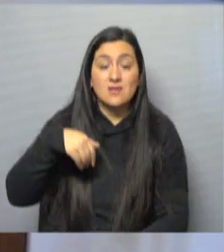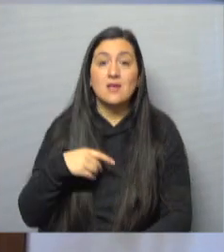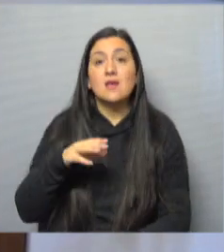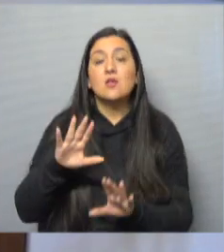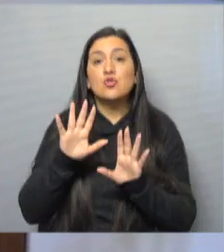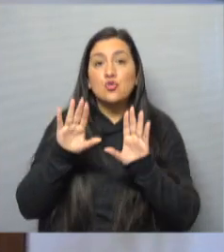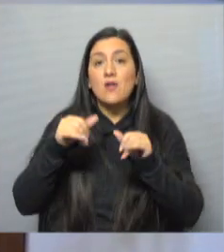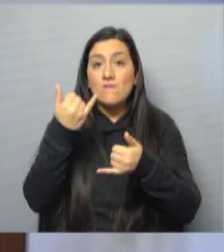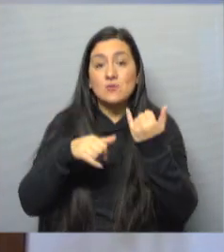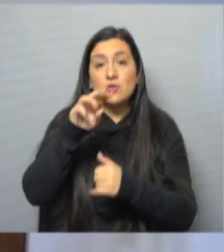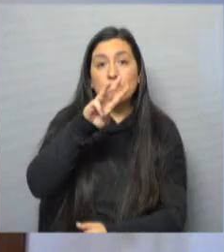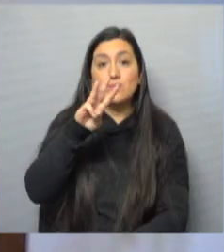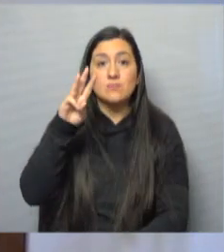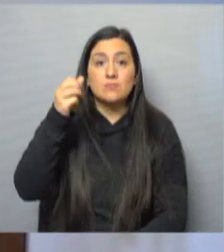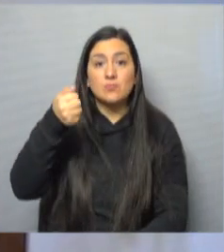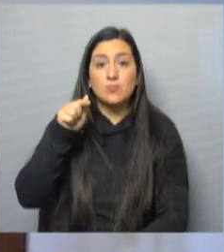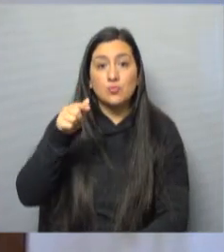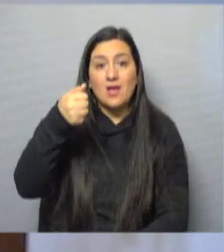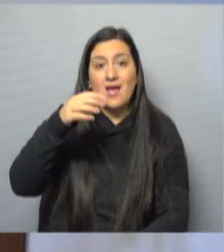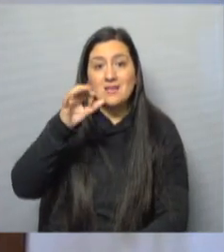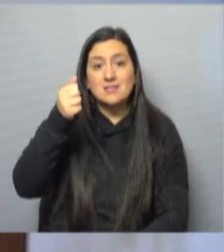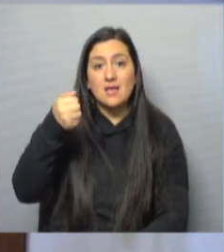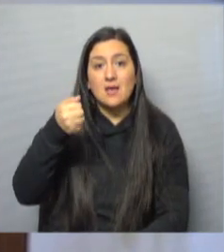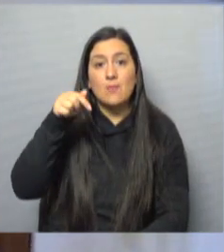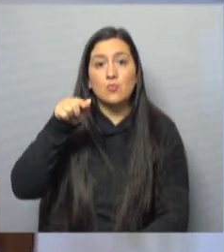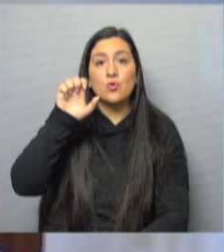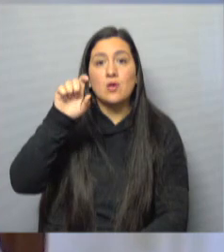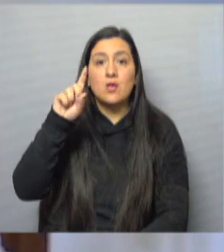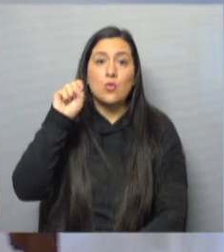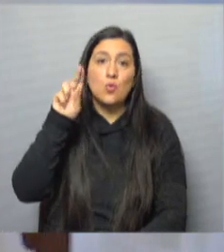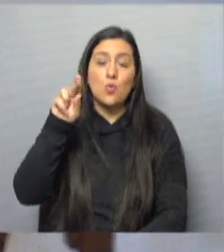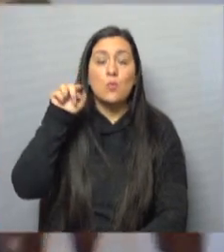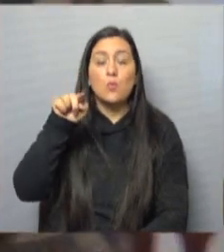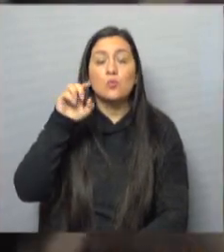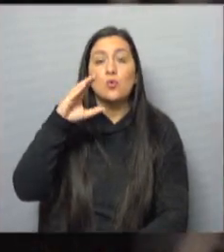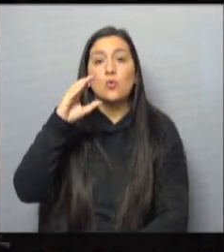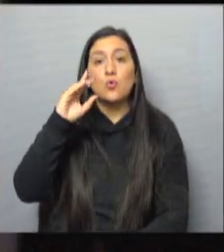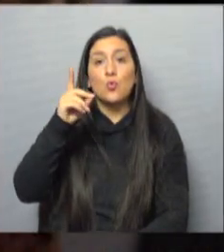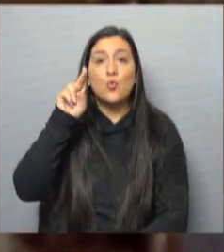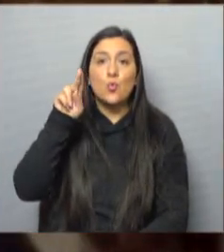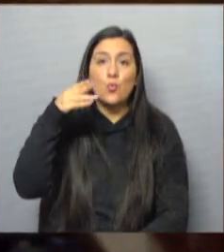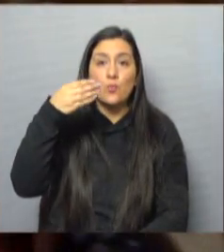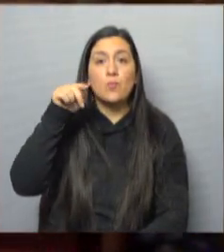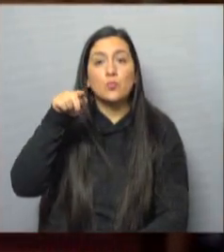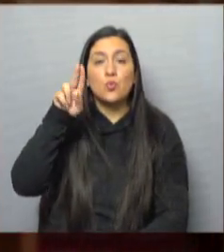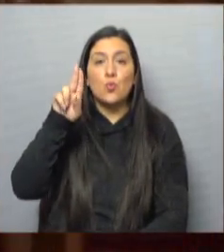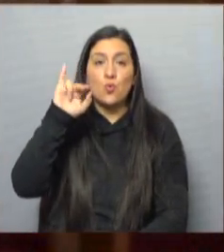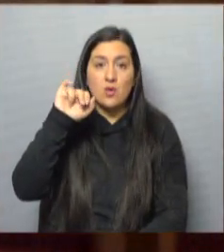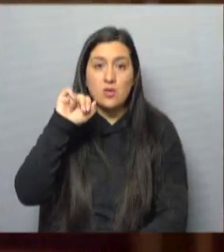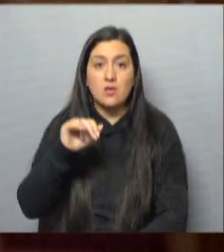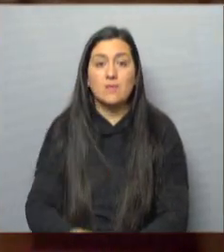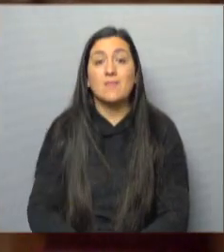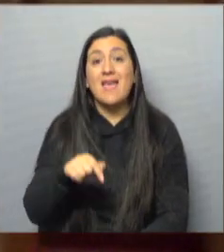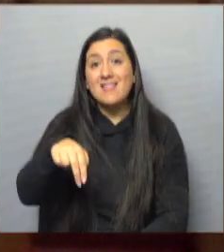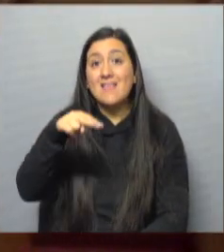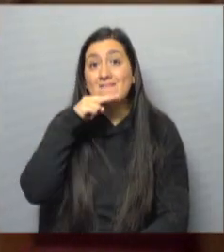www punto hasta punto de edu puntos cuyo bien perfectos florencia muchísimas gracias y bueno este viernes como ya lo dijo es